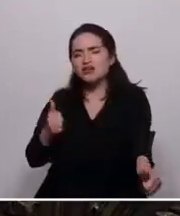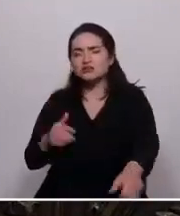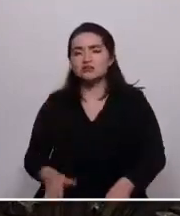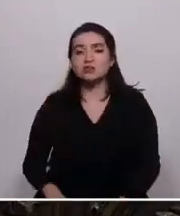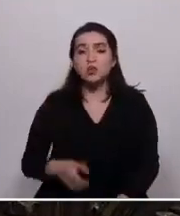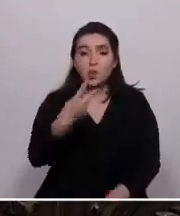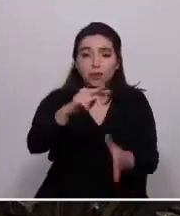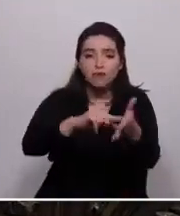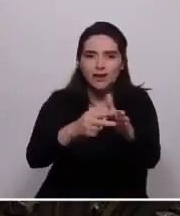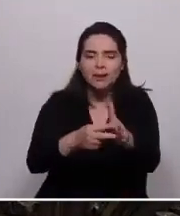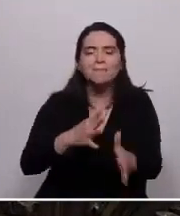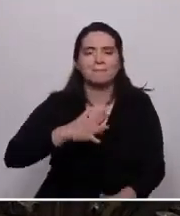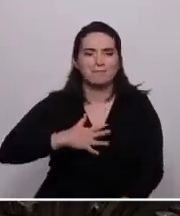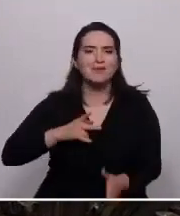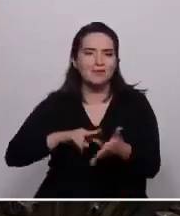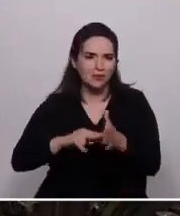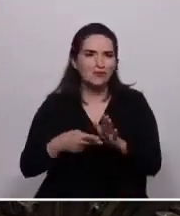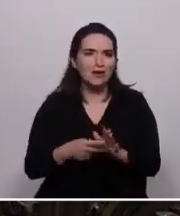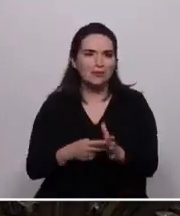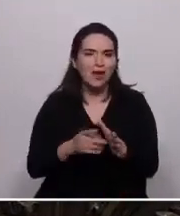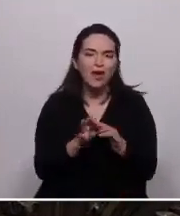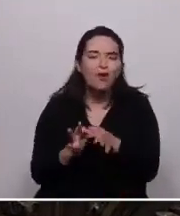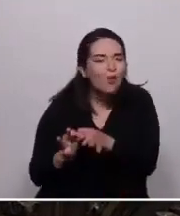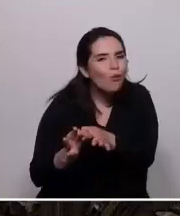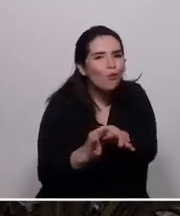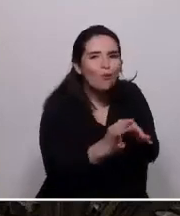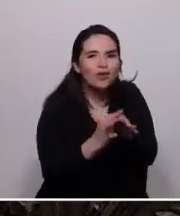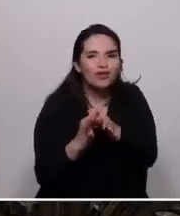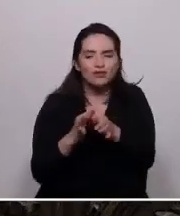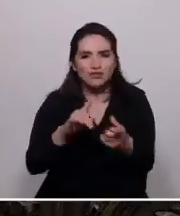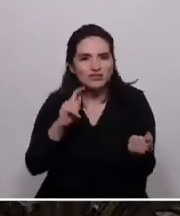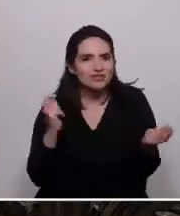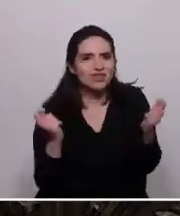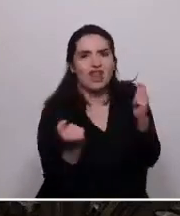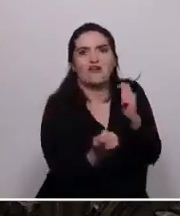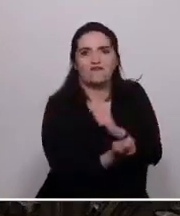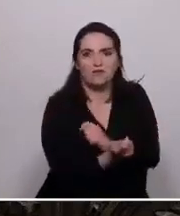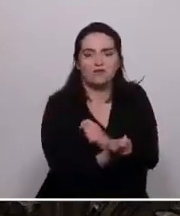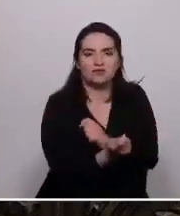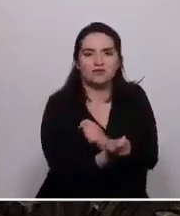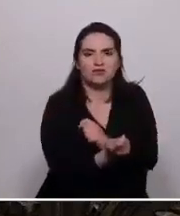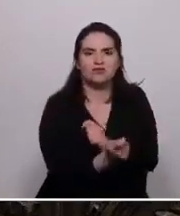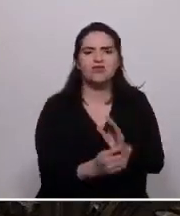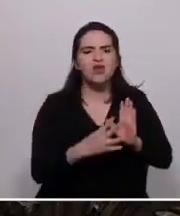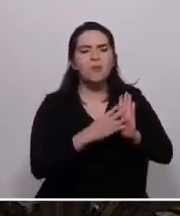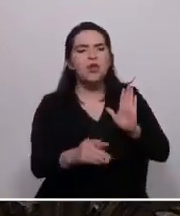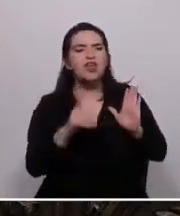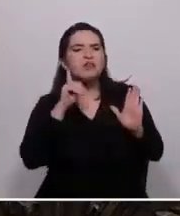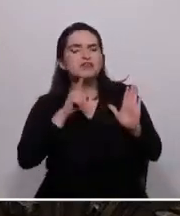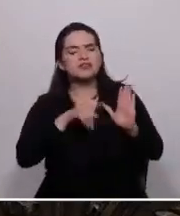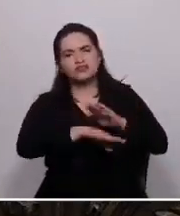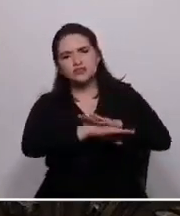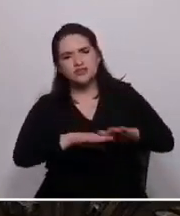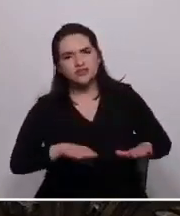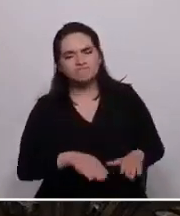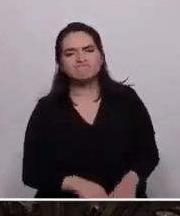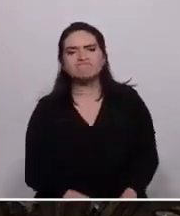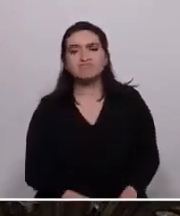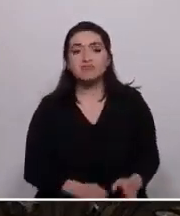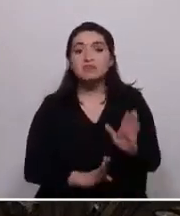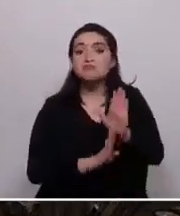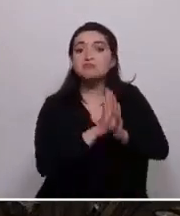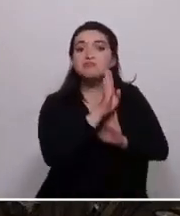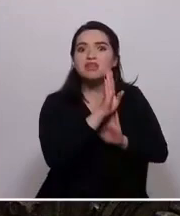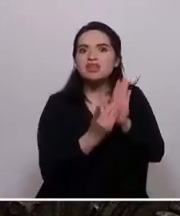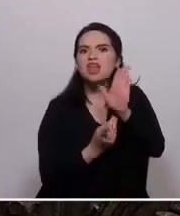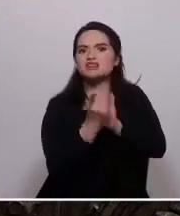porque queríamos decir que estábamos unidos por transformaciones sustantivas a un modelo mentiroso, que de crecimiento tiene mucho, pero de desarrollo